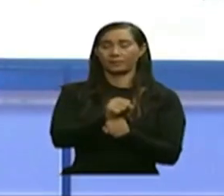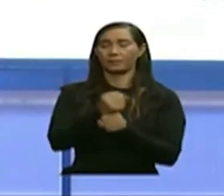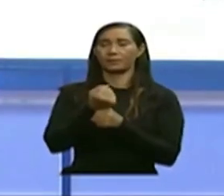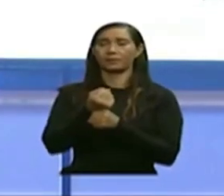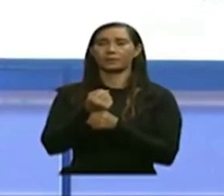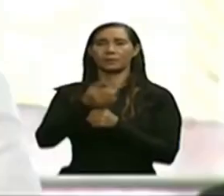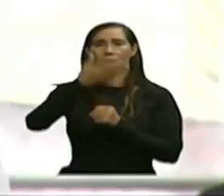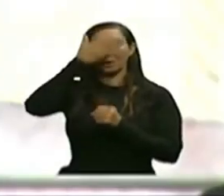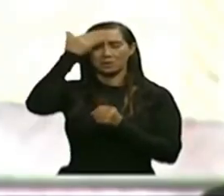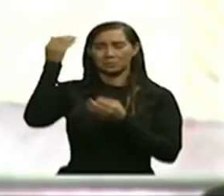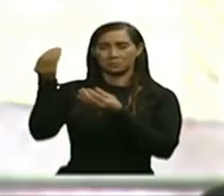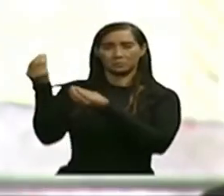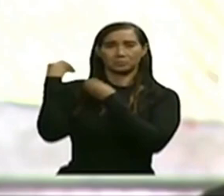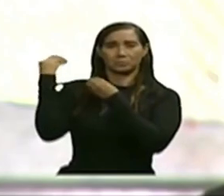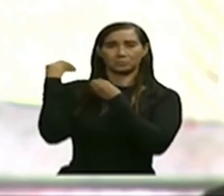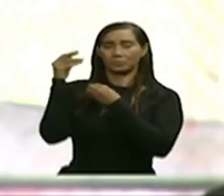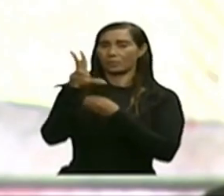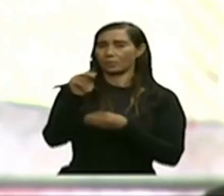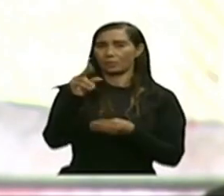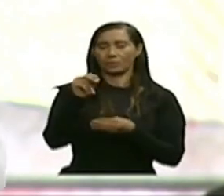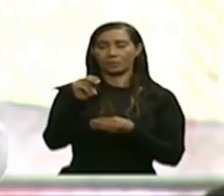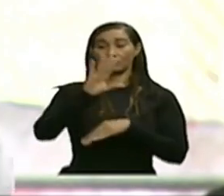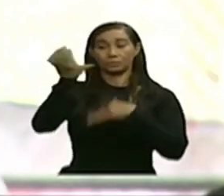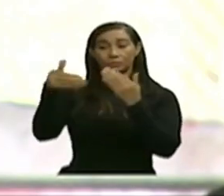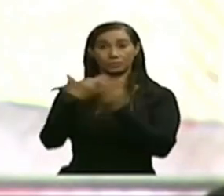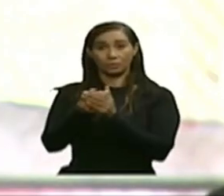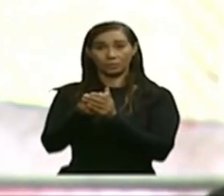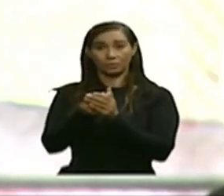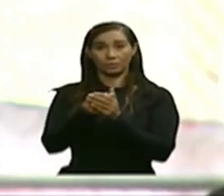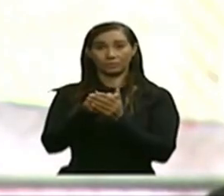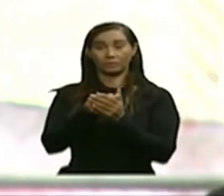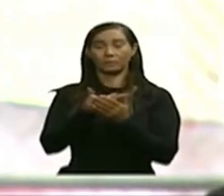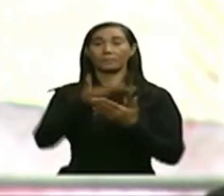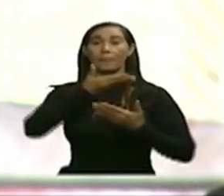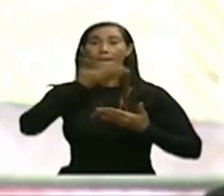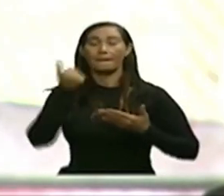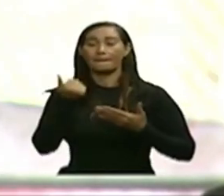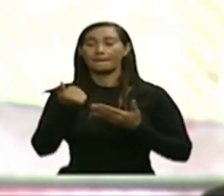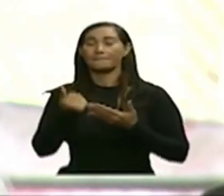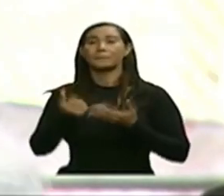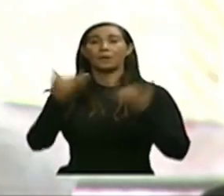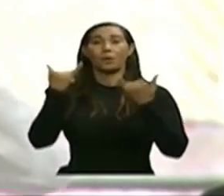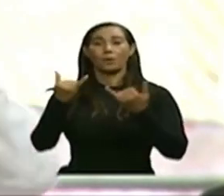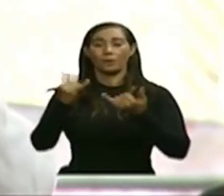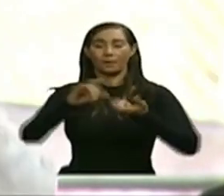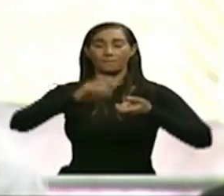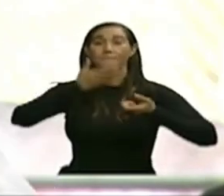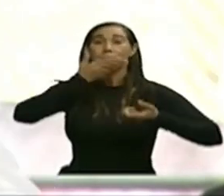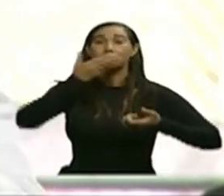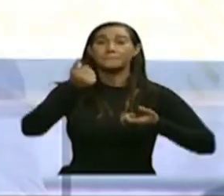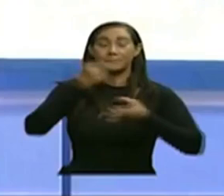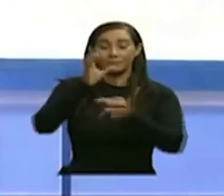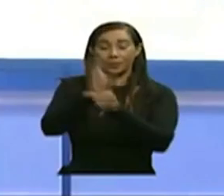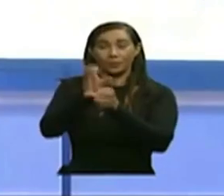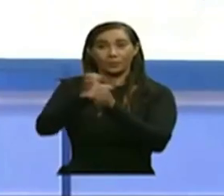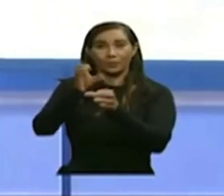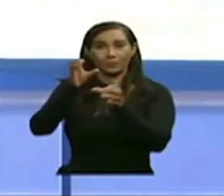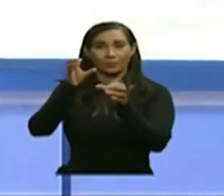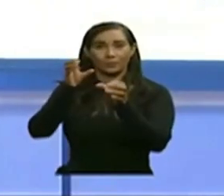dejaremos sin desempleado. Todo lo contrario, pasarán a tener